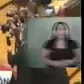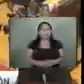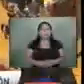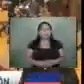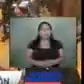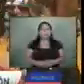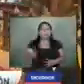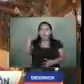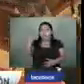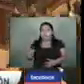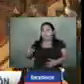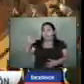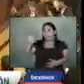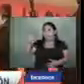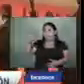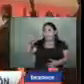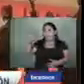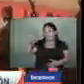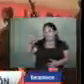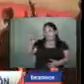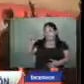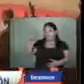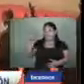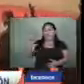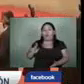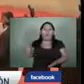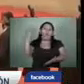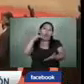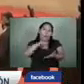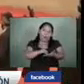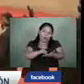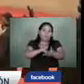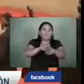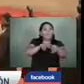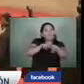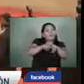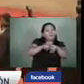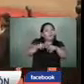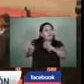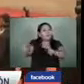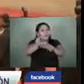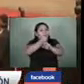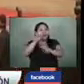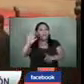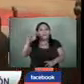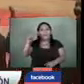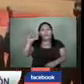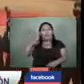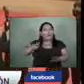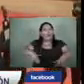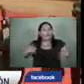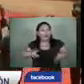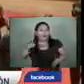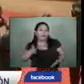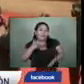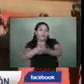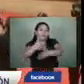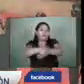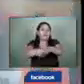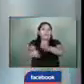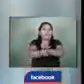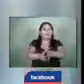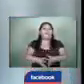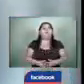El fiscal general Rodolfo Delgado se postula para la reelección en el cargo, hoy acudió a la Asamblea Legislativa.